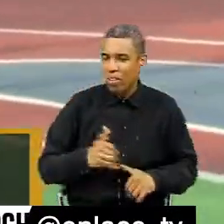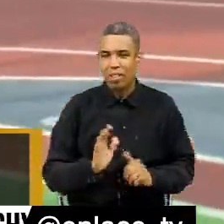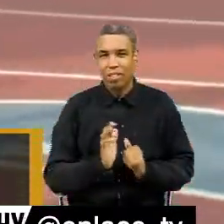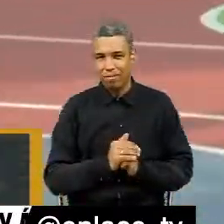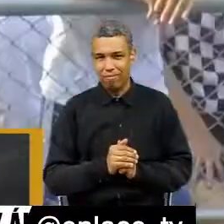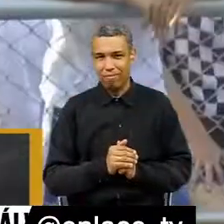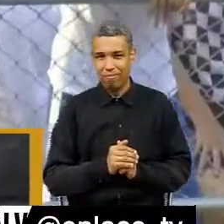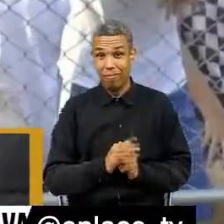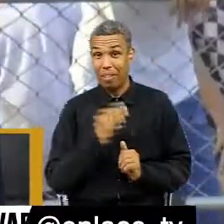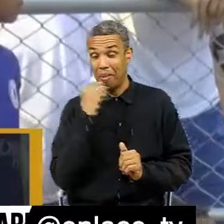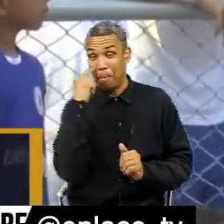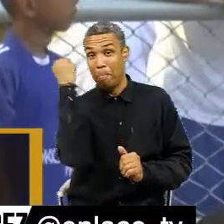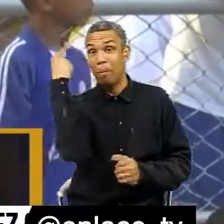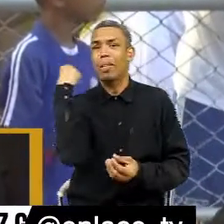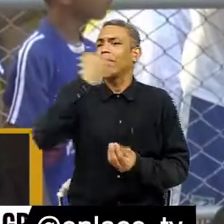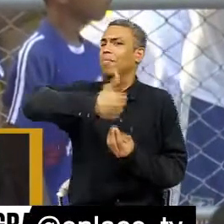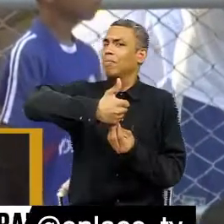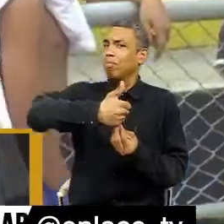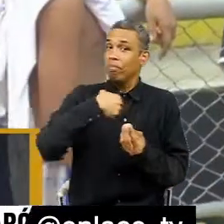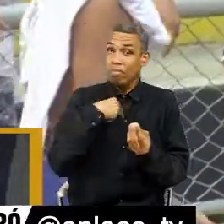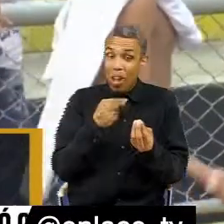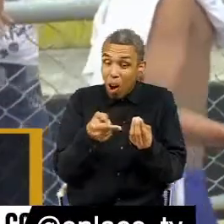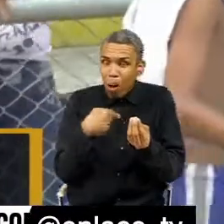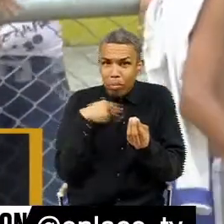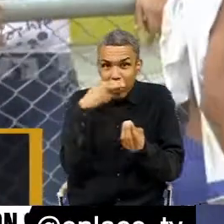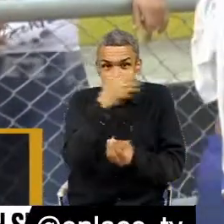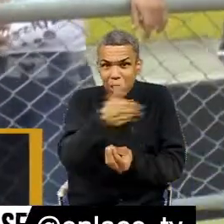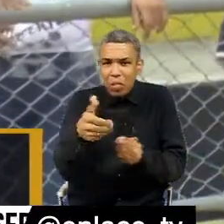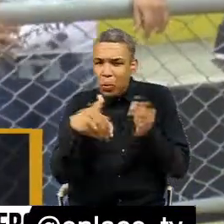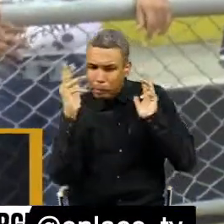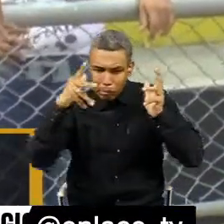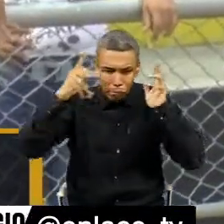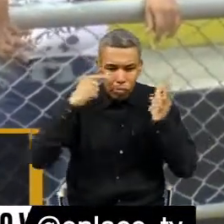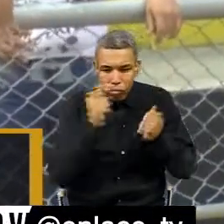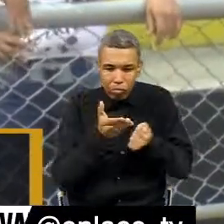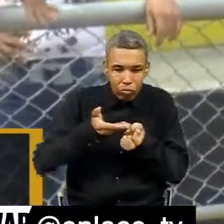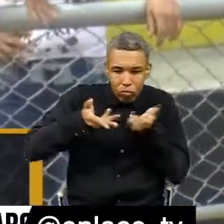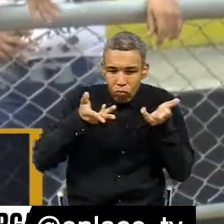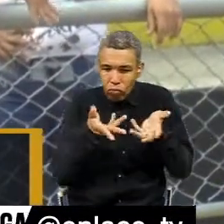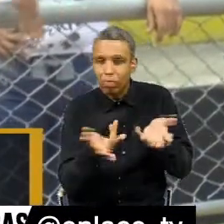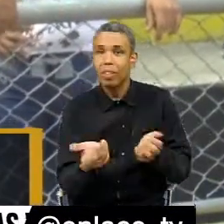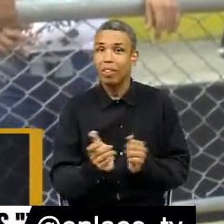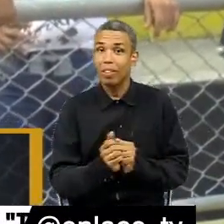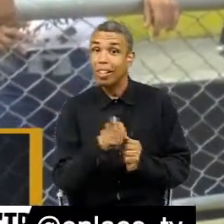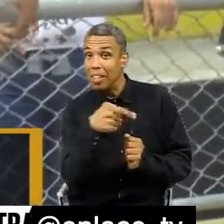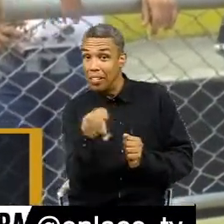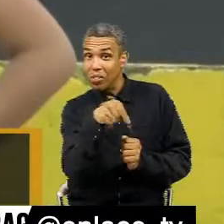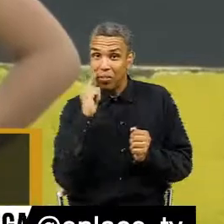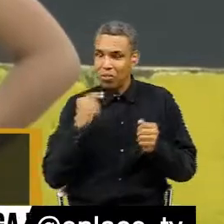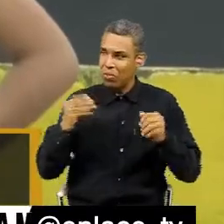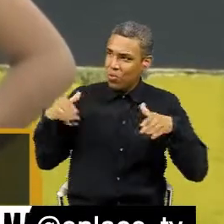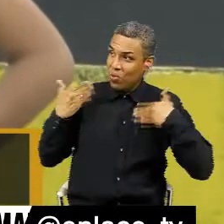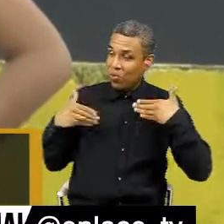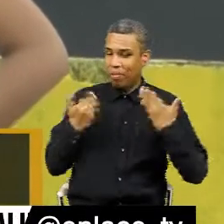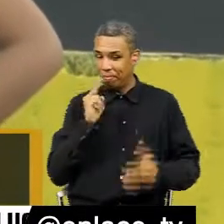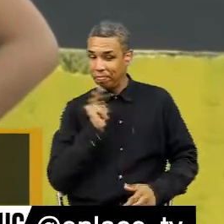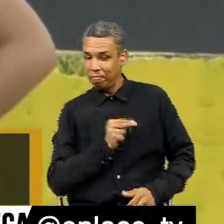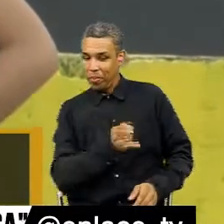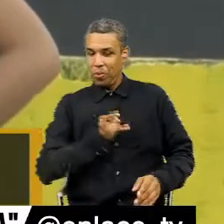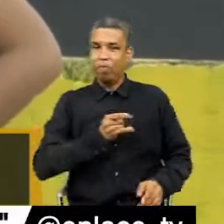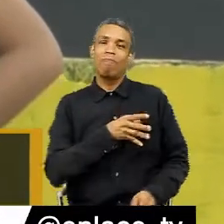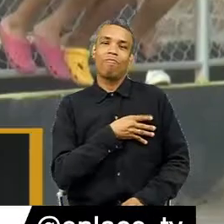directora técnica y me gustó mucho dirigir unos niños y saber cómo se sienten de feliz cuando comparten un partido. Al final,